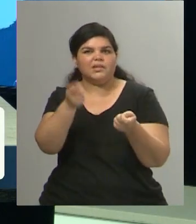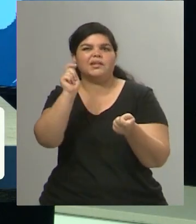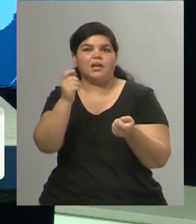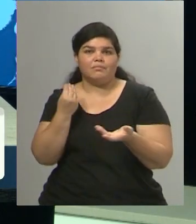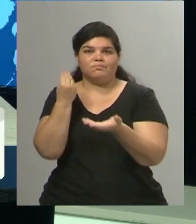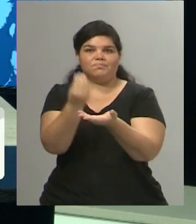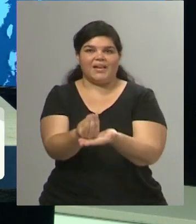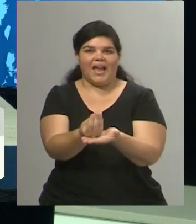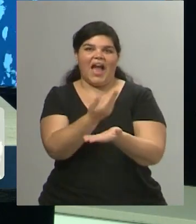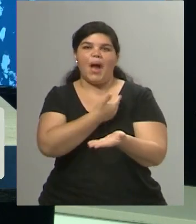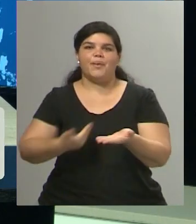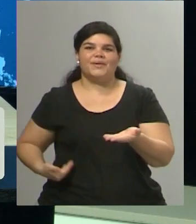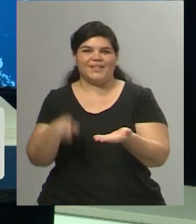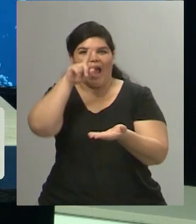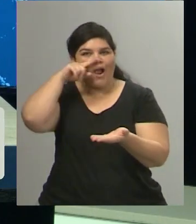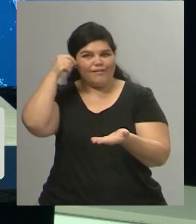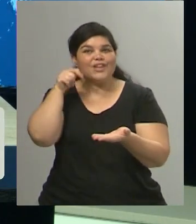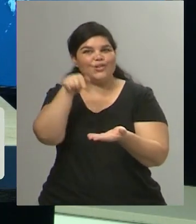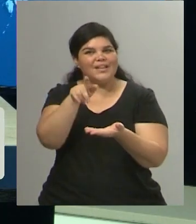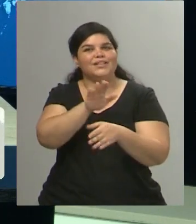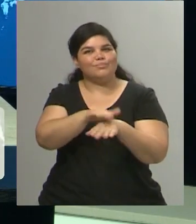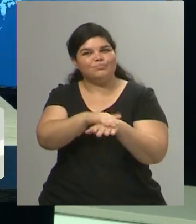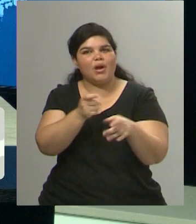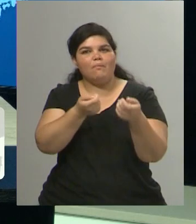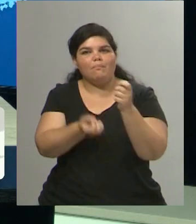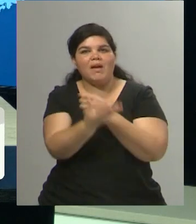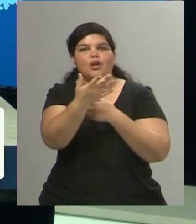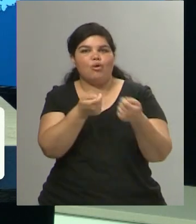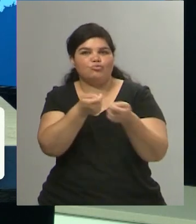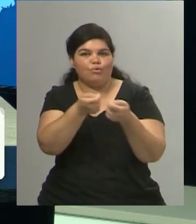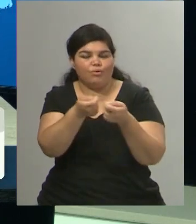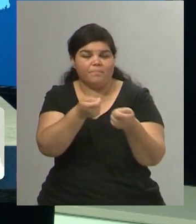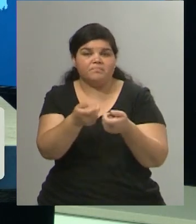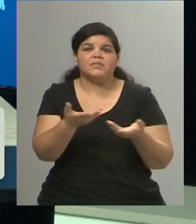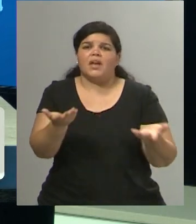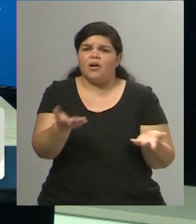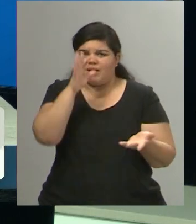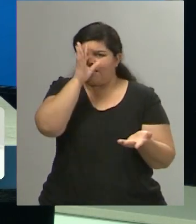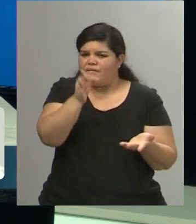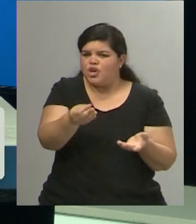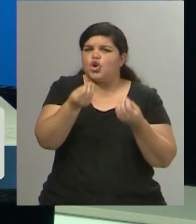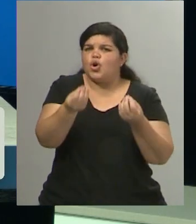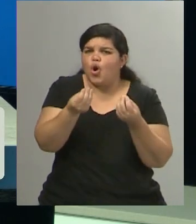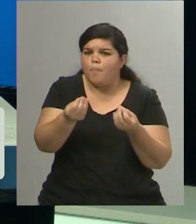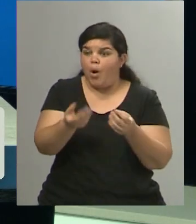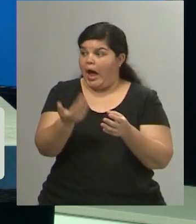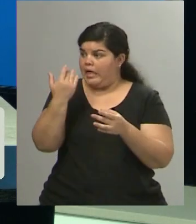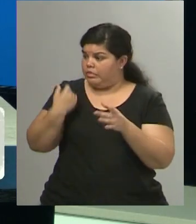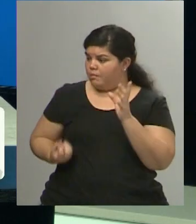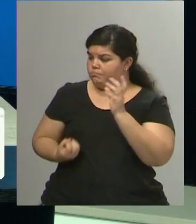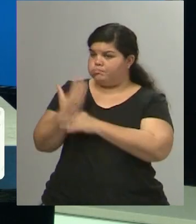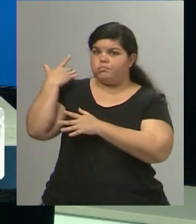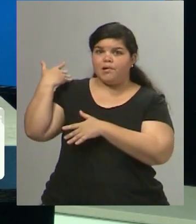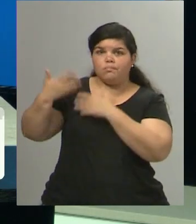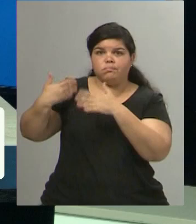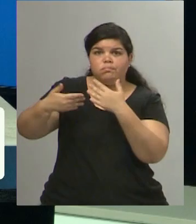y vamos a analizar qué significa esto, cómo está el Mercosur a ya varios años de su creación, sobre